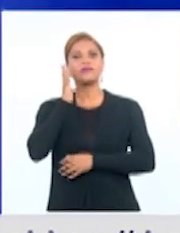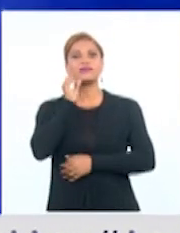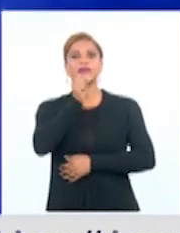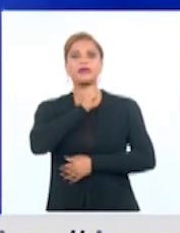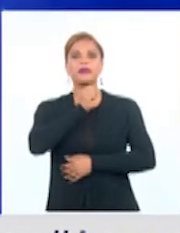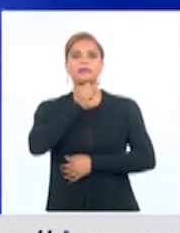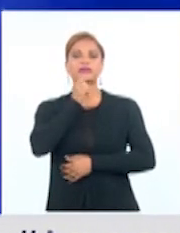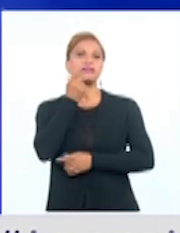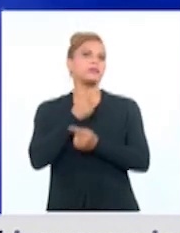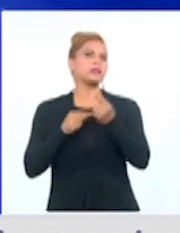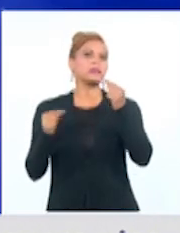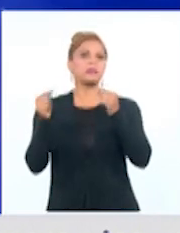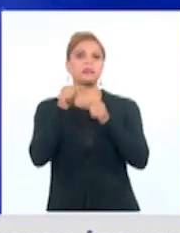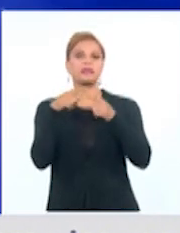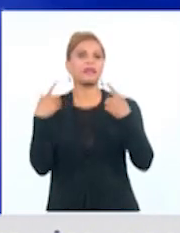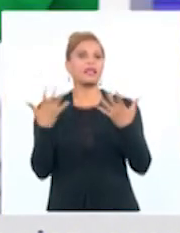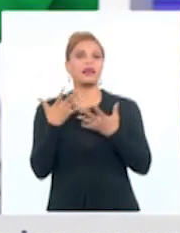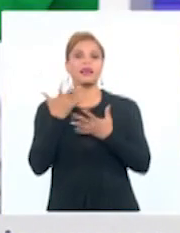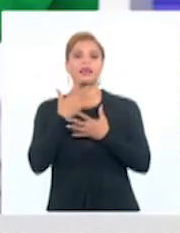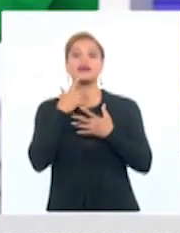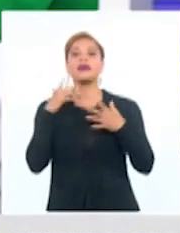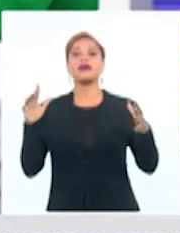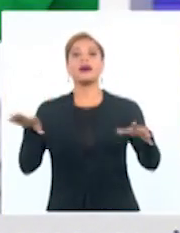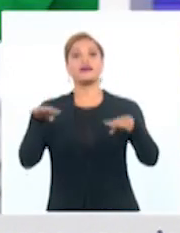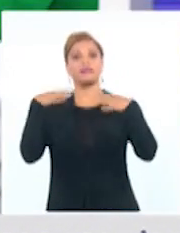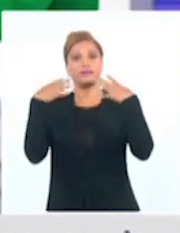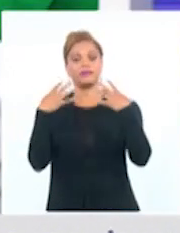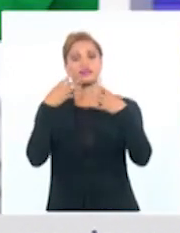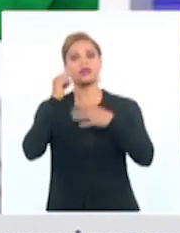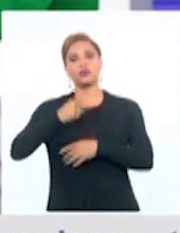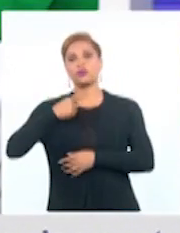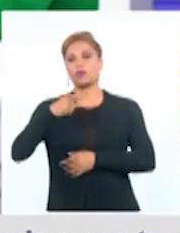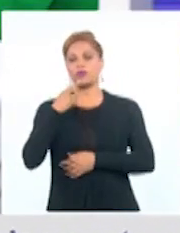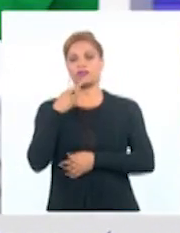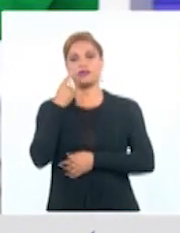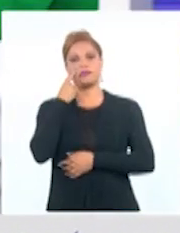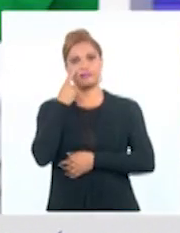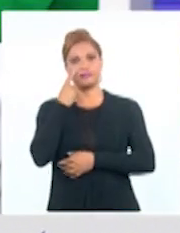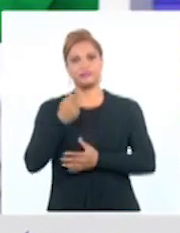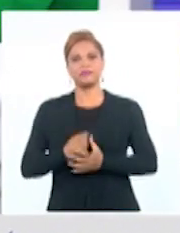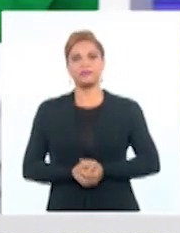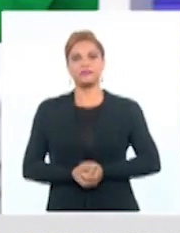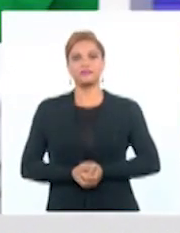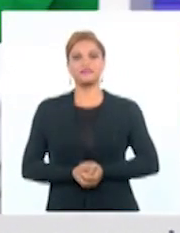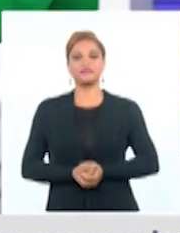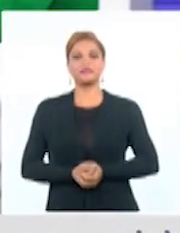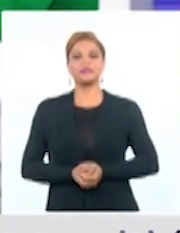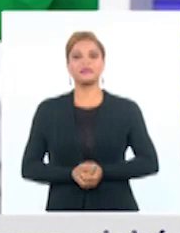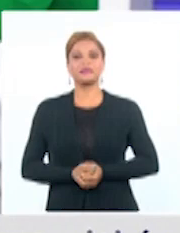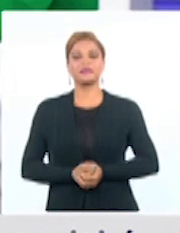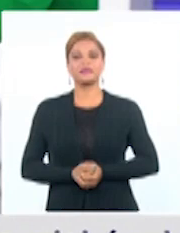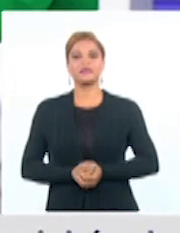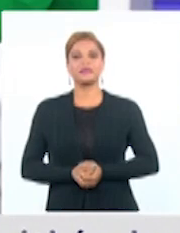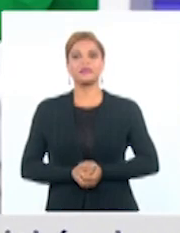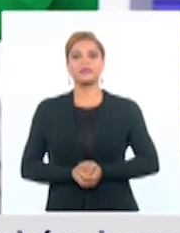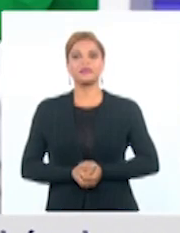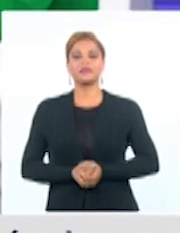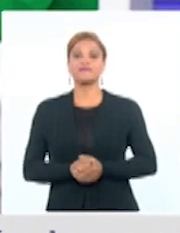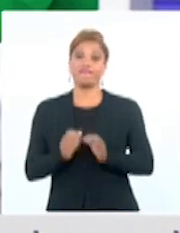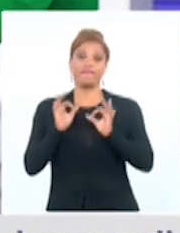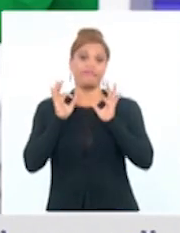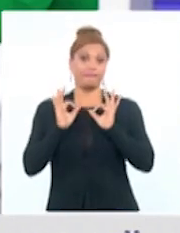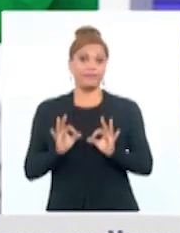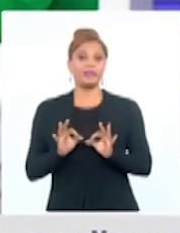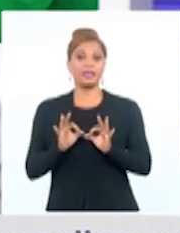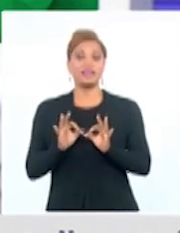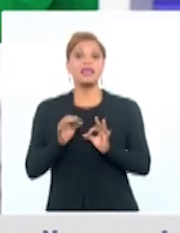todo a todas las personas que escuchan diariamente esta información. Efectivamente, es así.